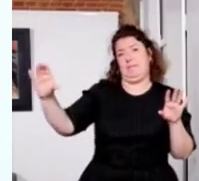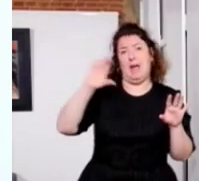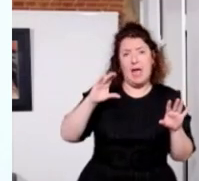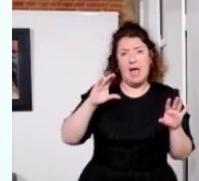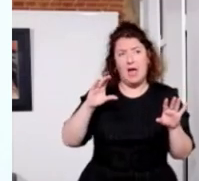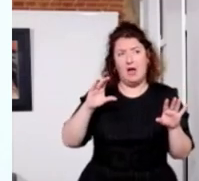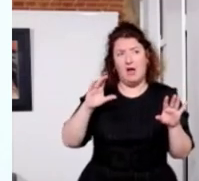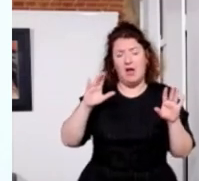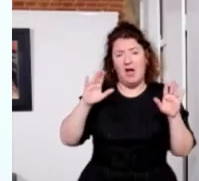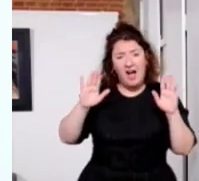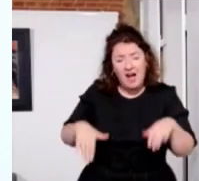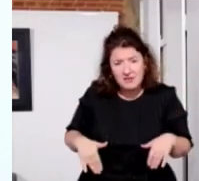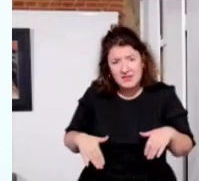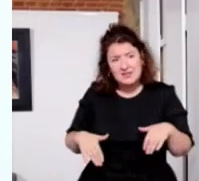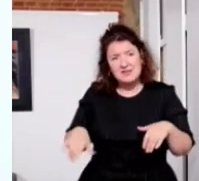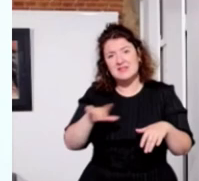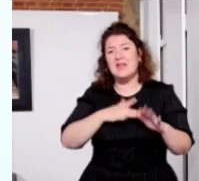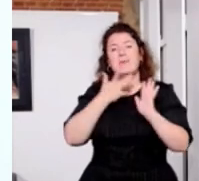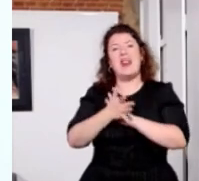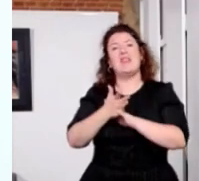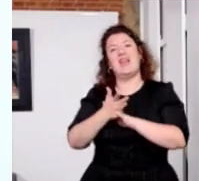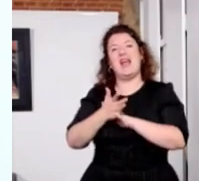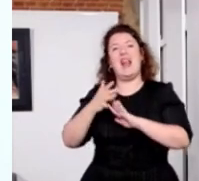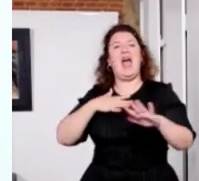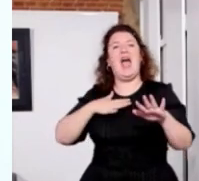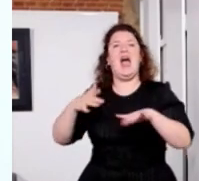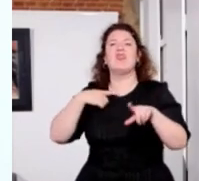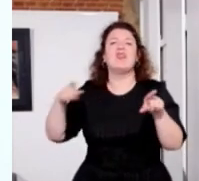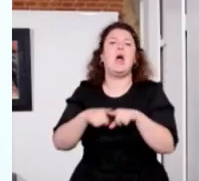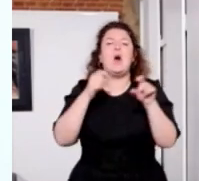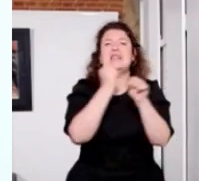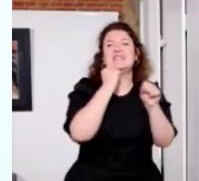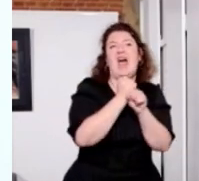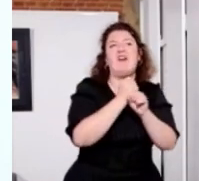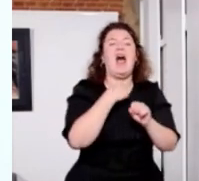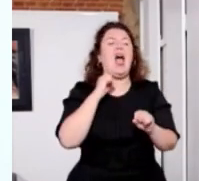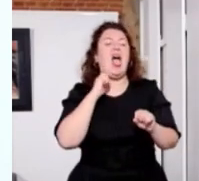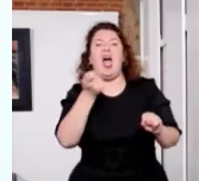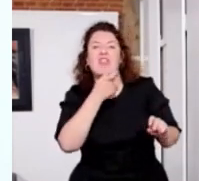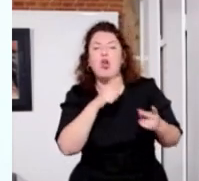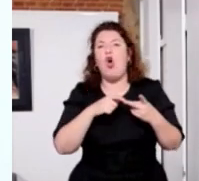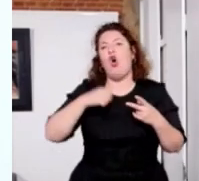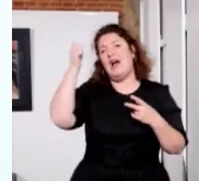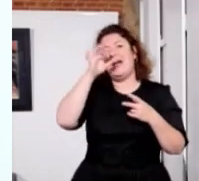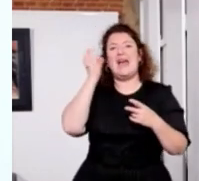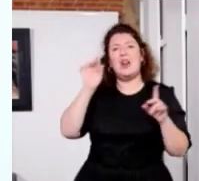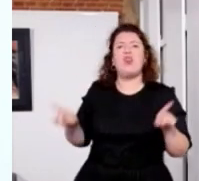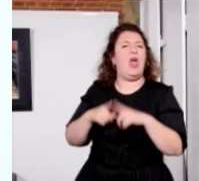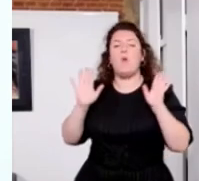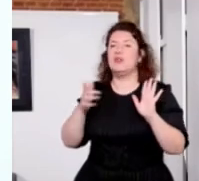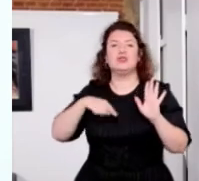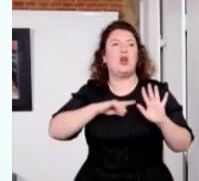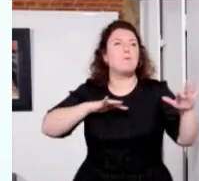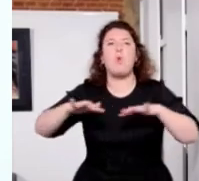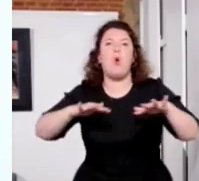final parece que lo que nos legitima es la acción. Da igual que trabajemos con adicciones que con temas de género, lo que tenemos que hacer es